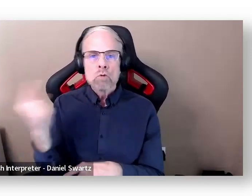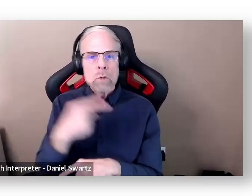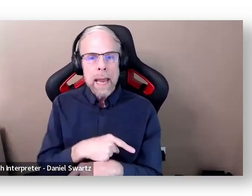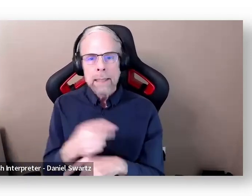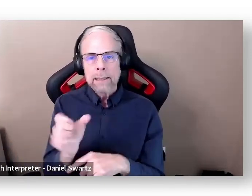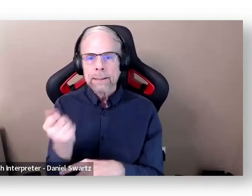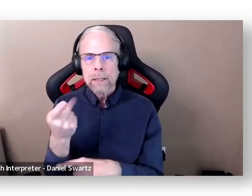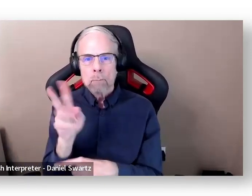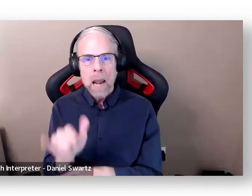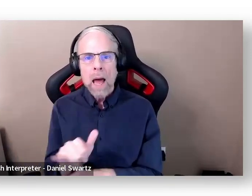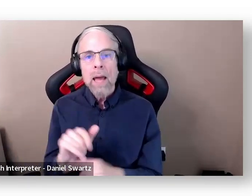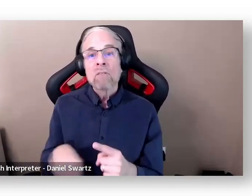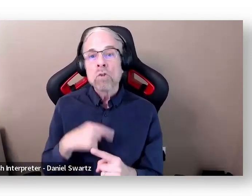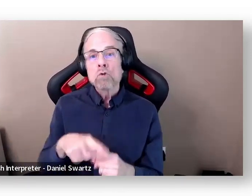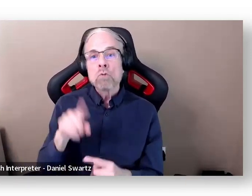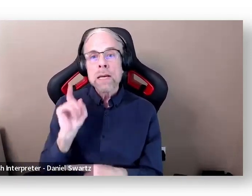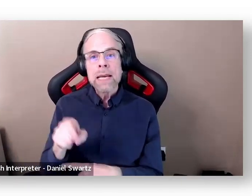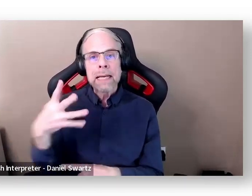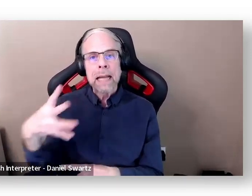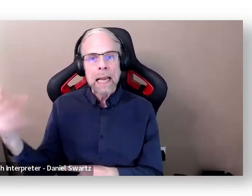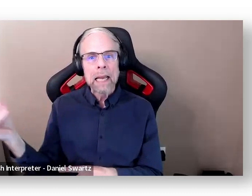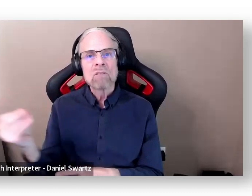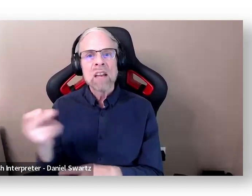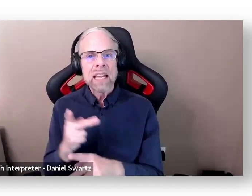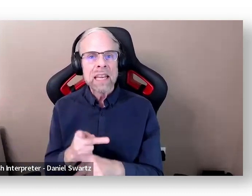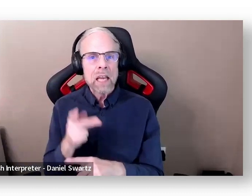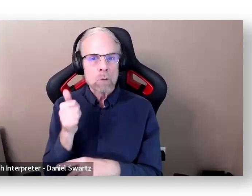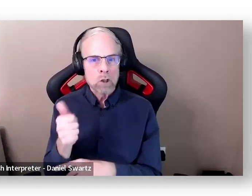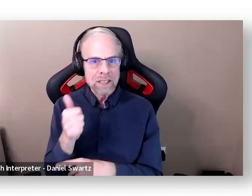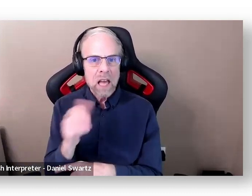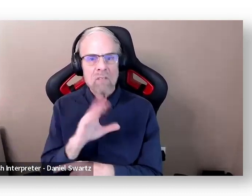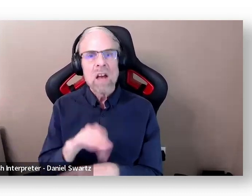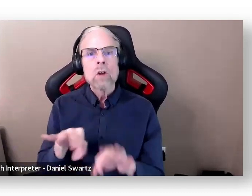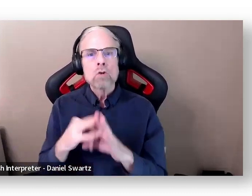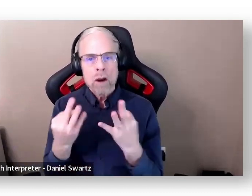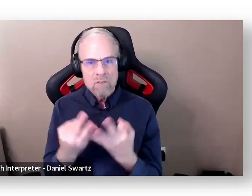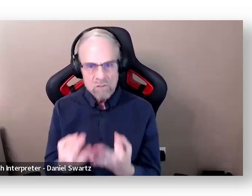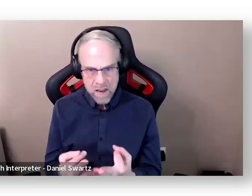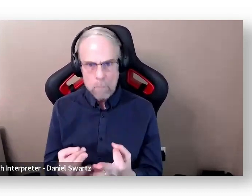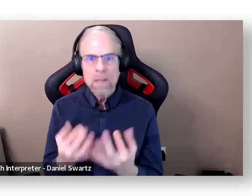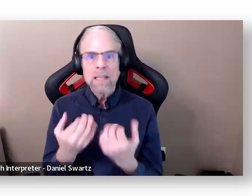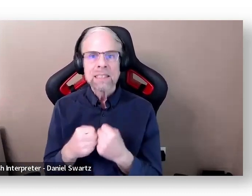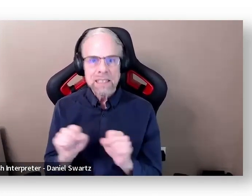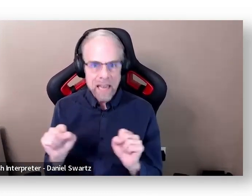ustedes donde tienen unos días, donde tienen alimentos para unos días, para mantenerse.